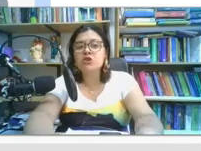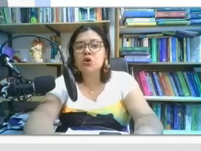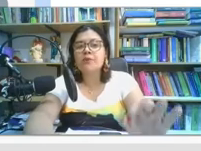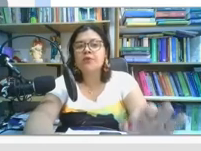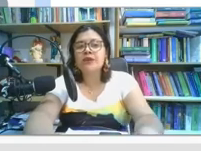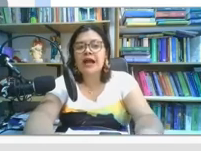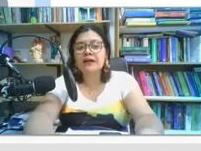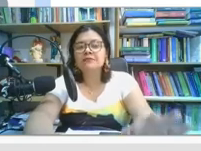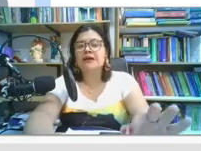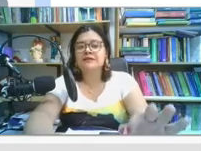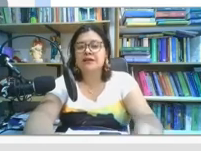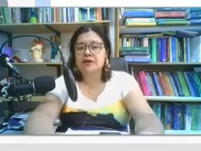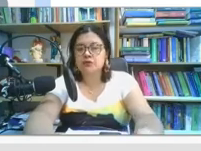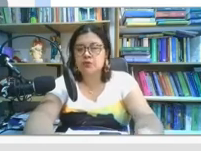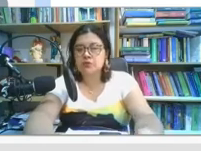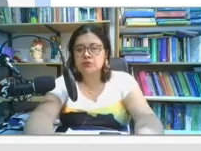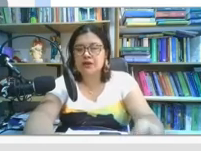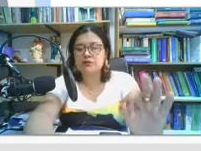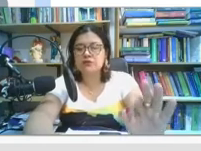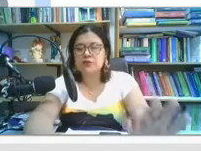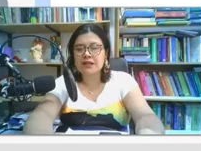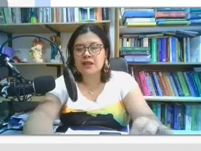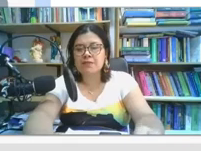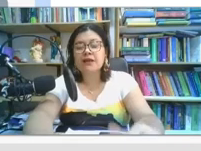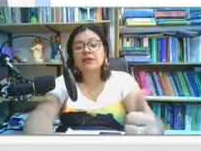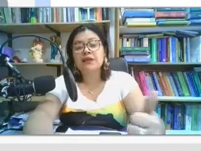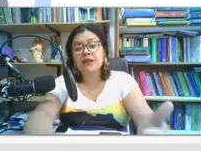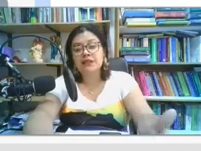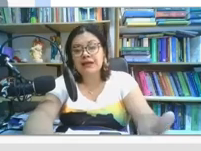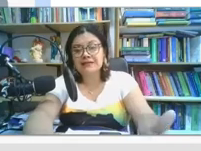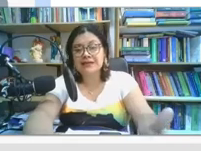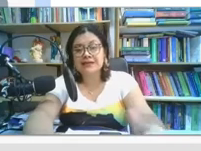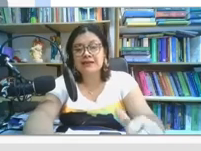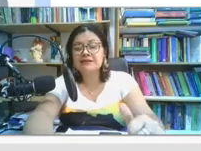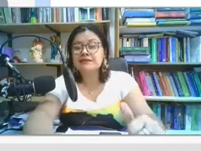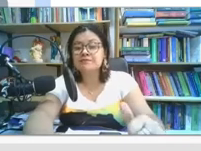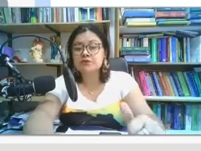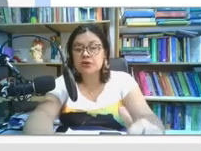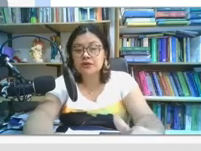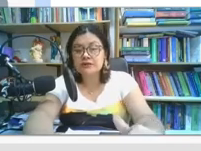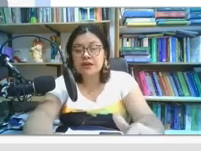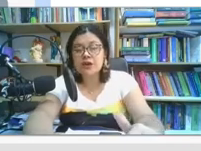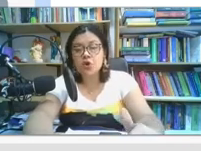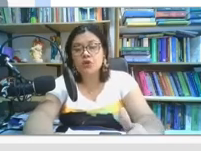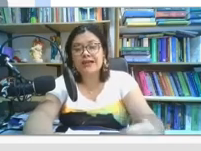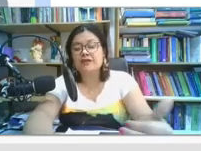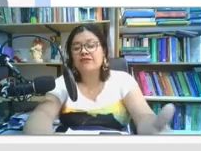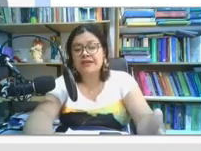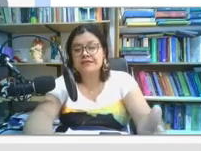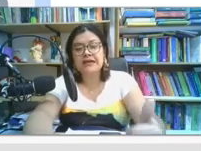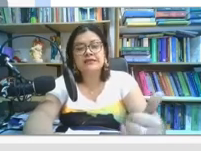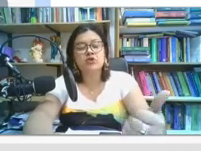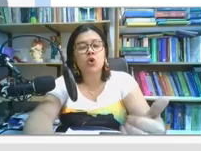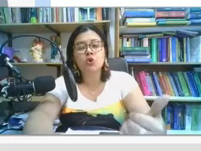y no podrá hacer cambios algunos aquí es donde viene el tema de las inscripciones con las